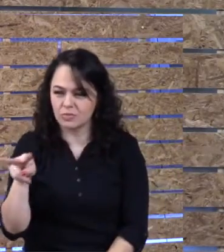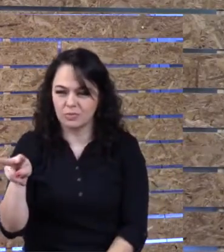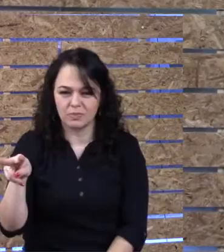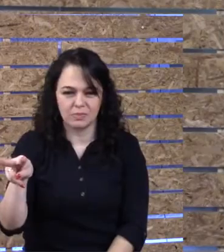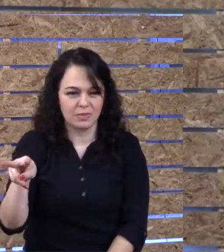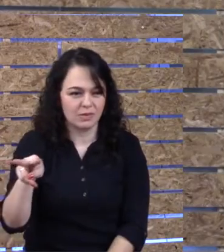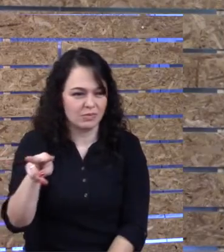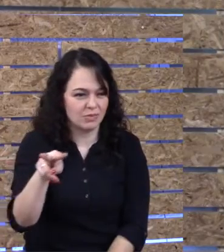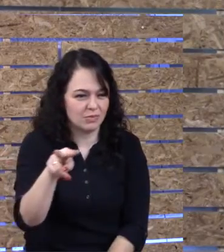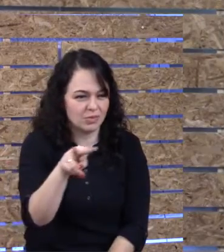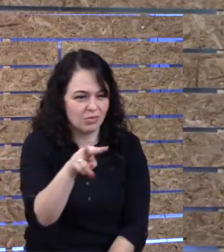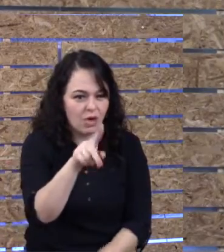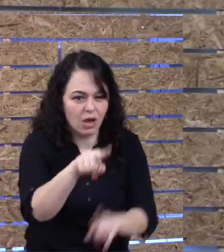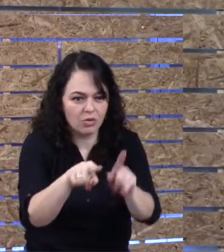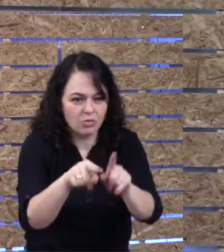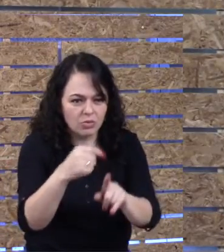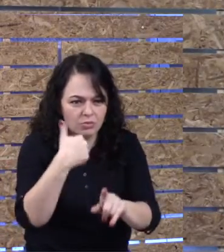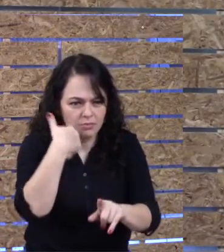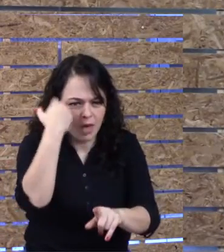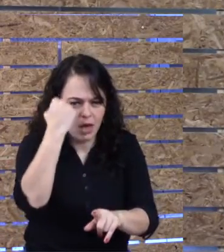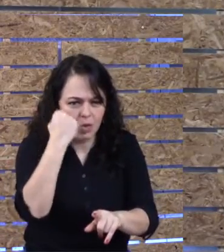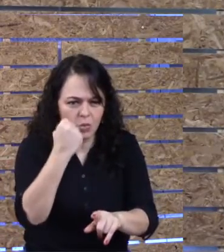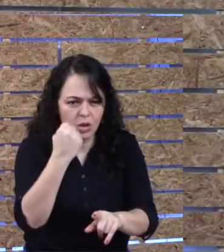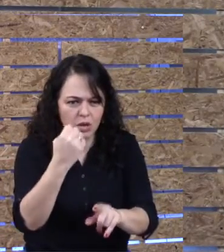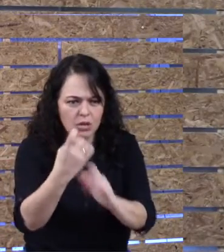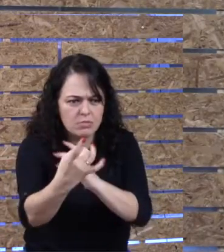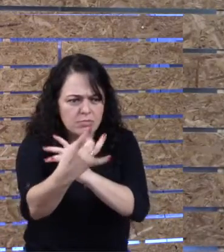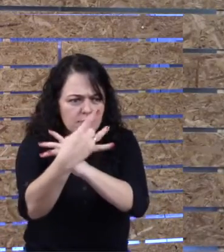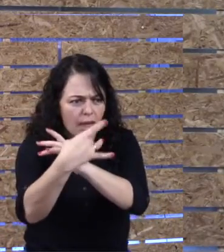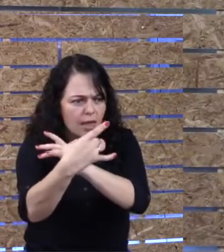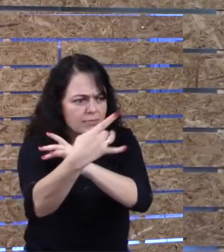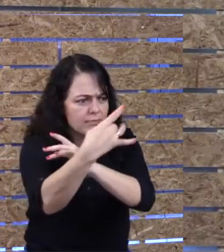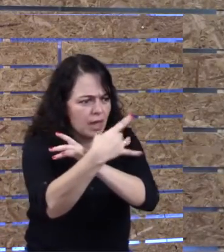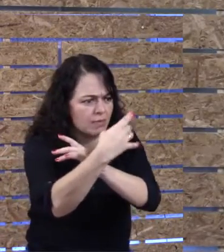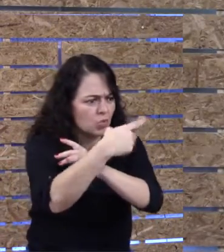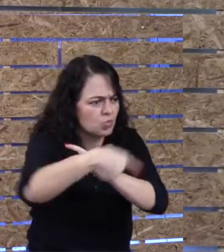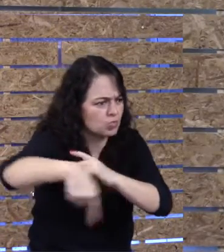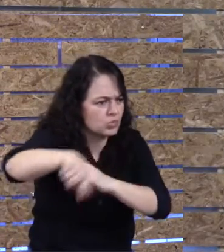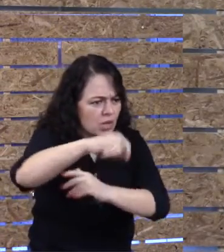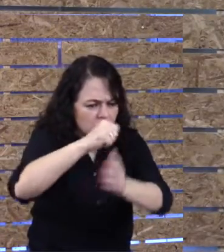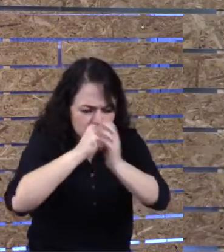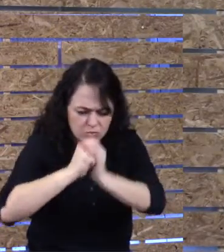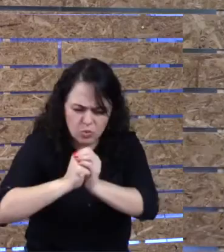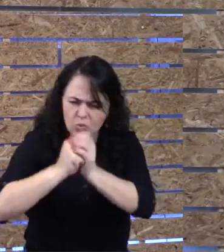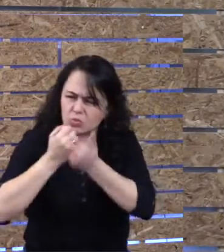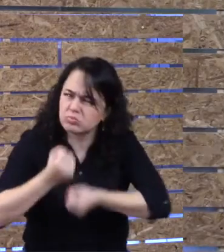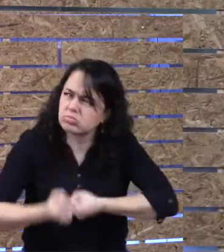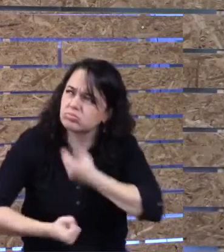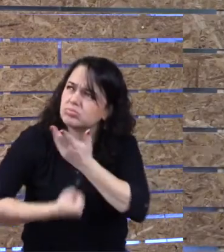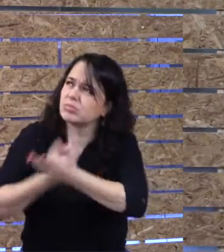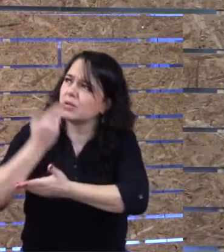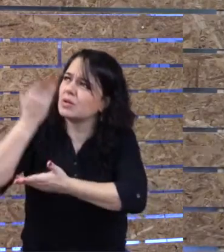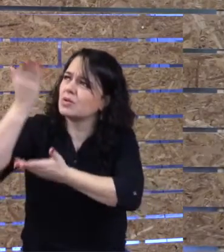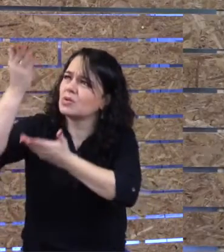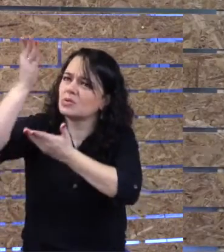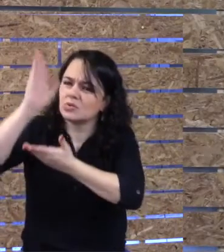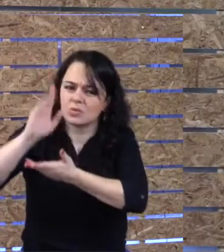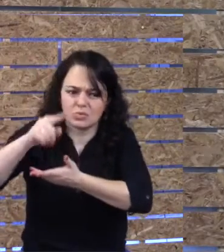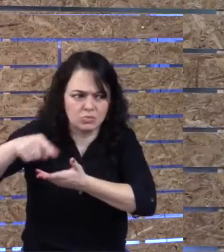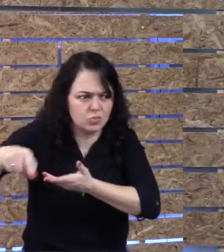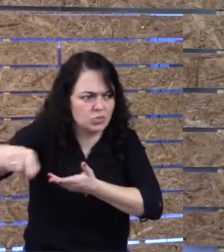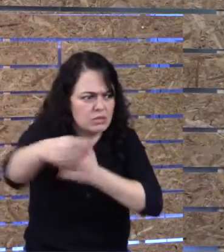no soy la mitad de lo maduro, de lo entregado, de lo consagrado que son muchos de mis hermanos en Cristo.